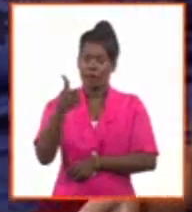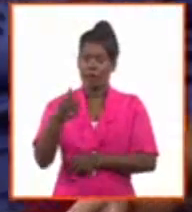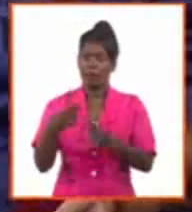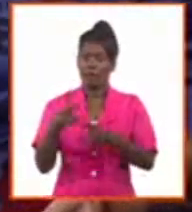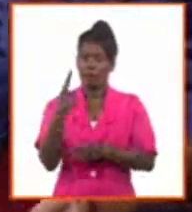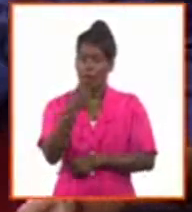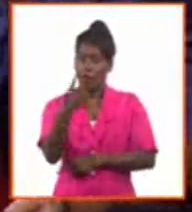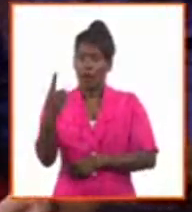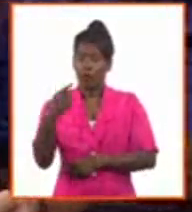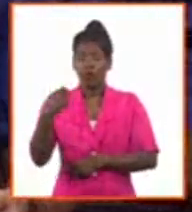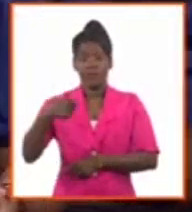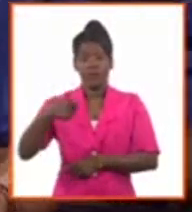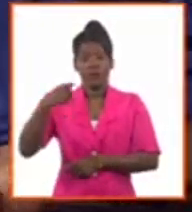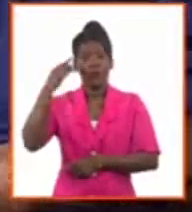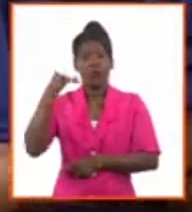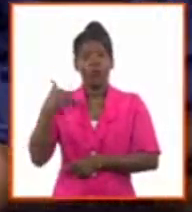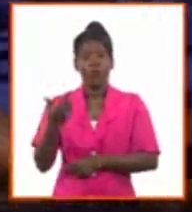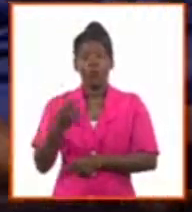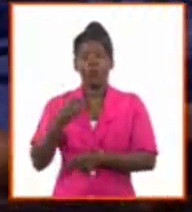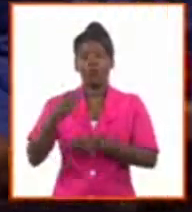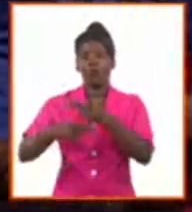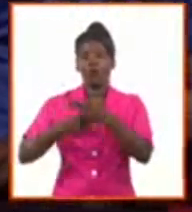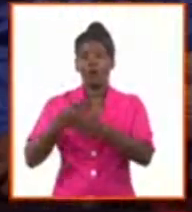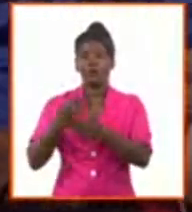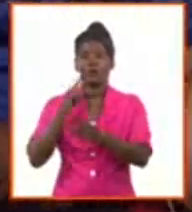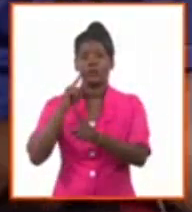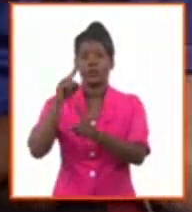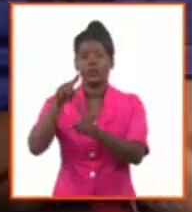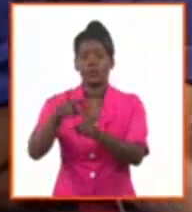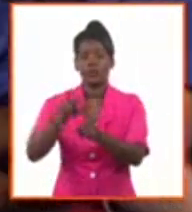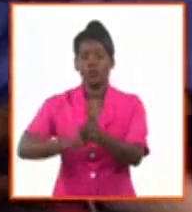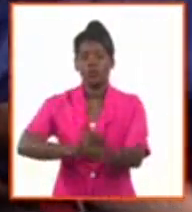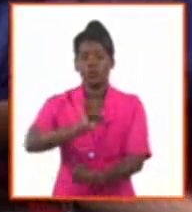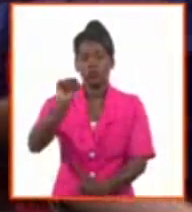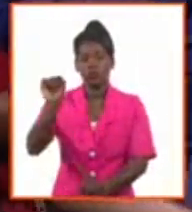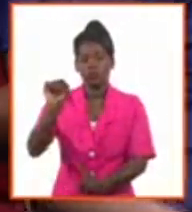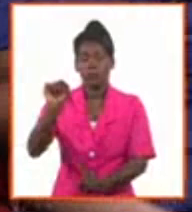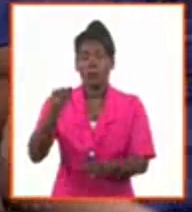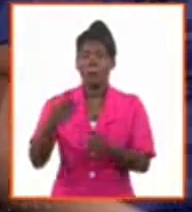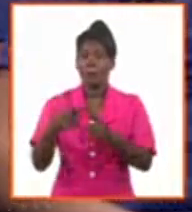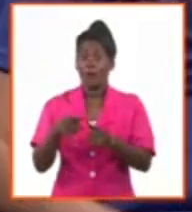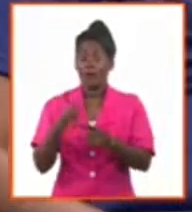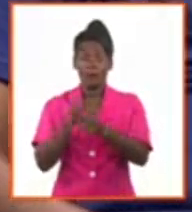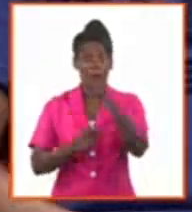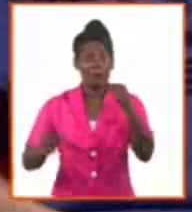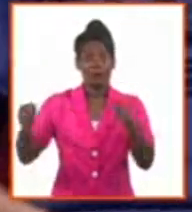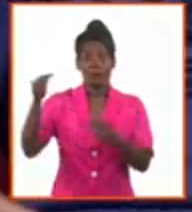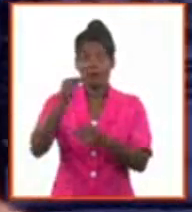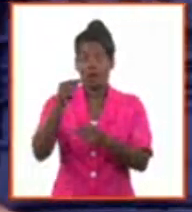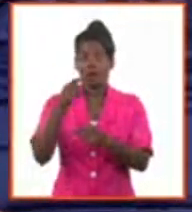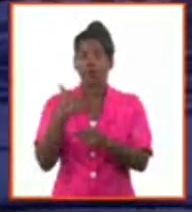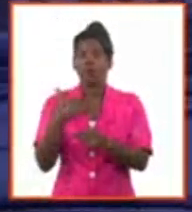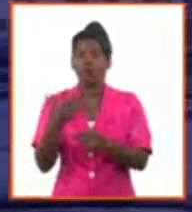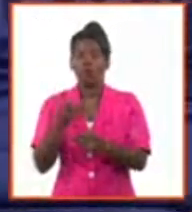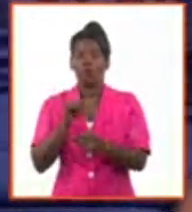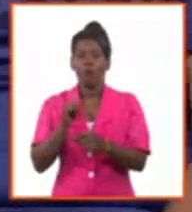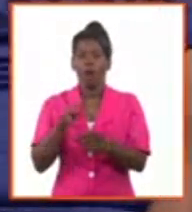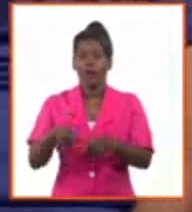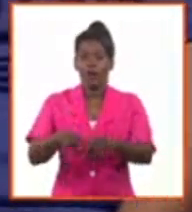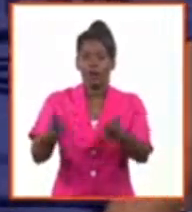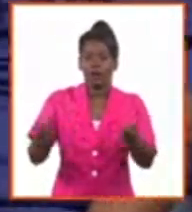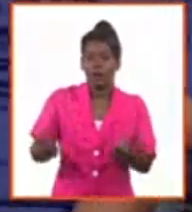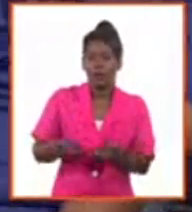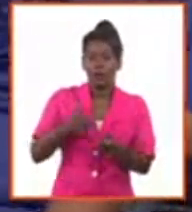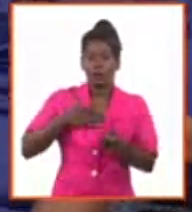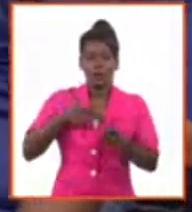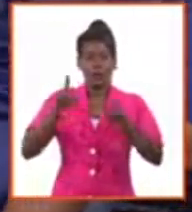ya que ellos vean que lleguen a esos talleres, uno de los momentos fundamentales, ¿sabes? De los 2 momentos fundamentales que tiene el Congreso